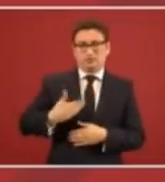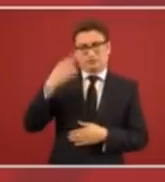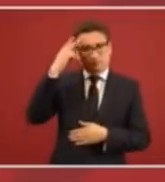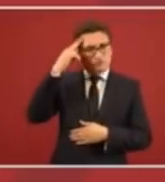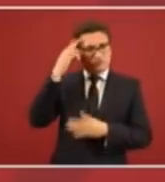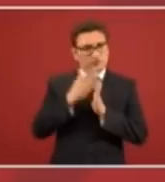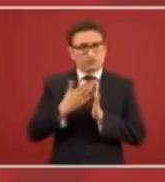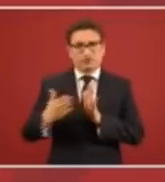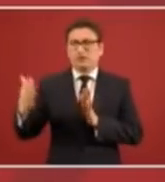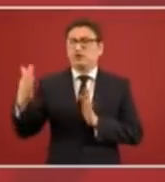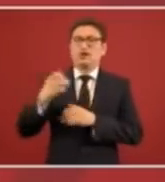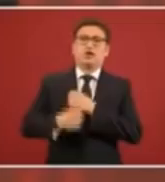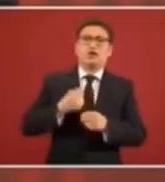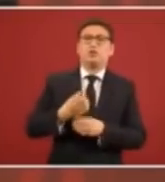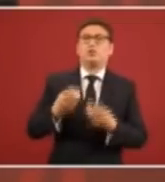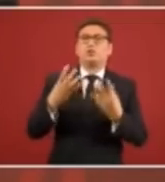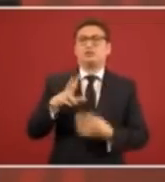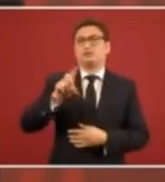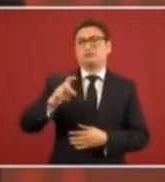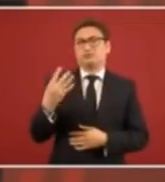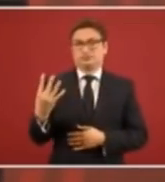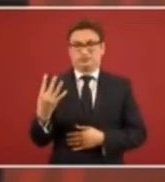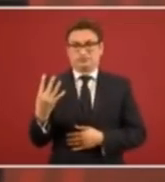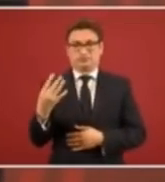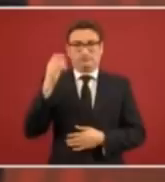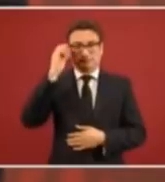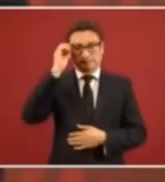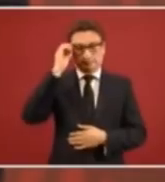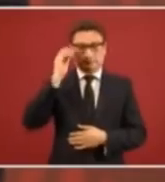fueron 34 años.